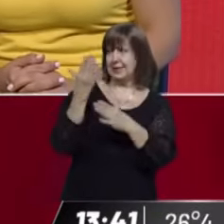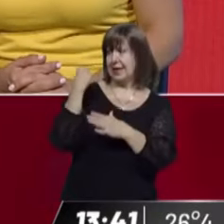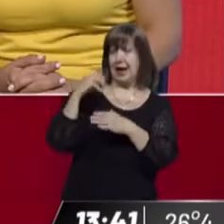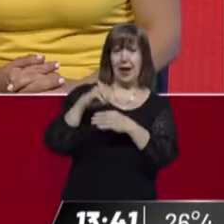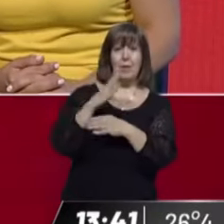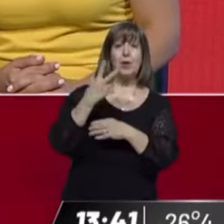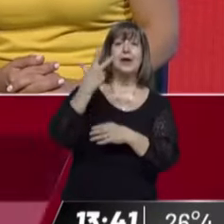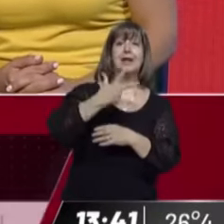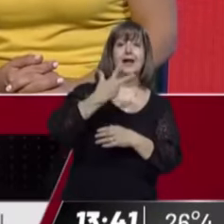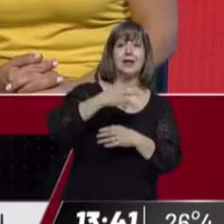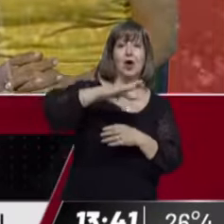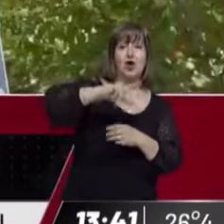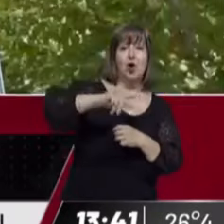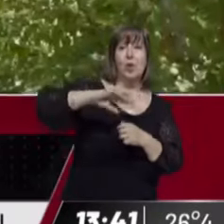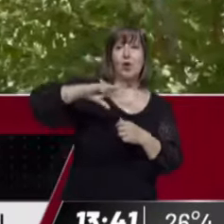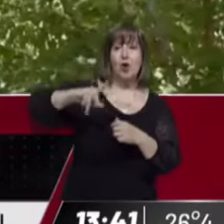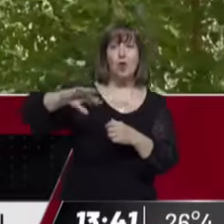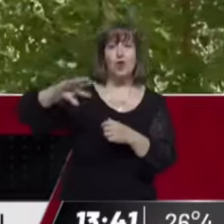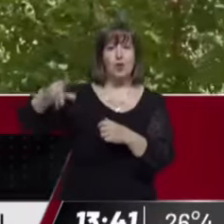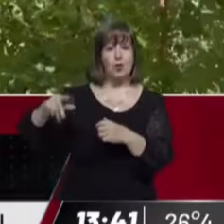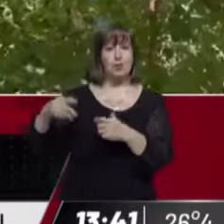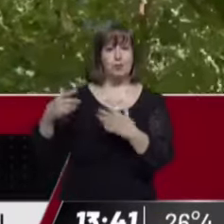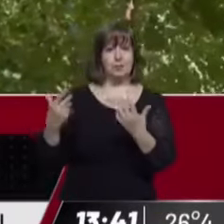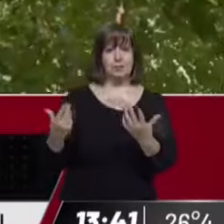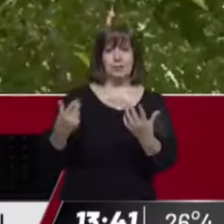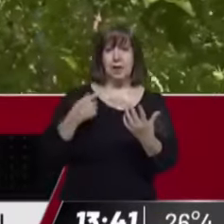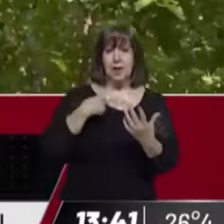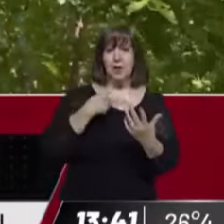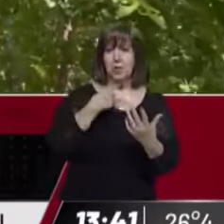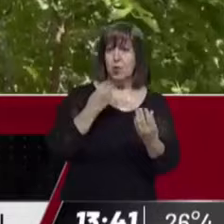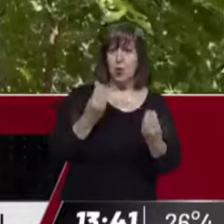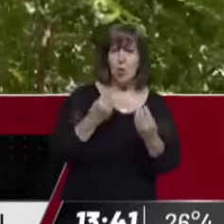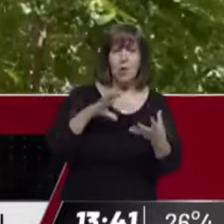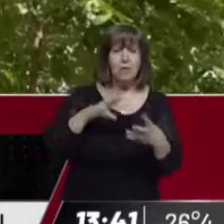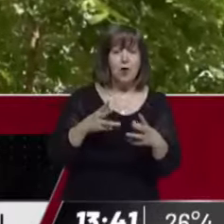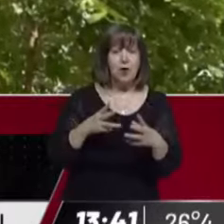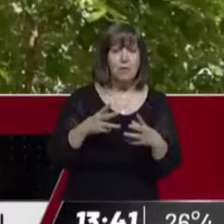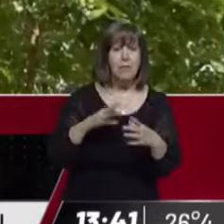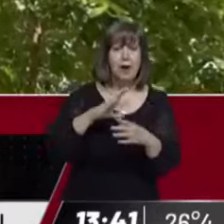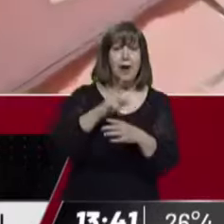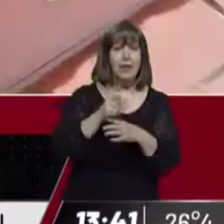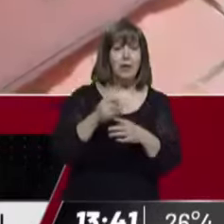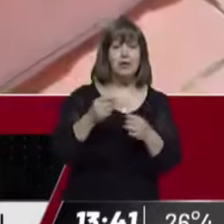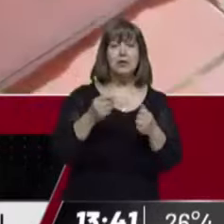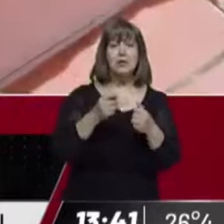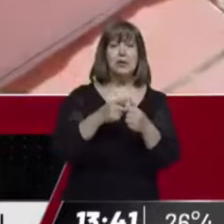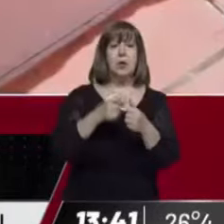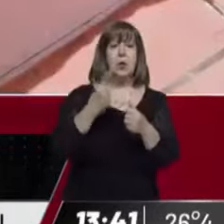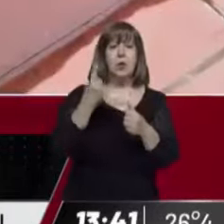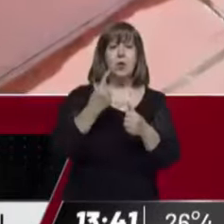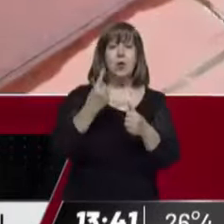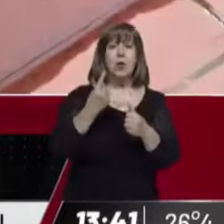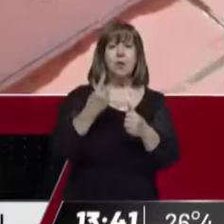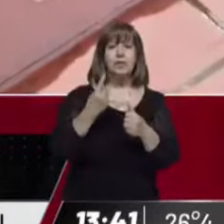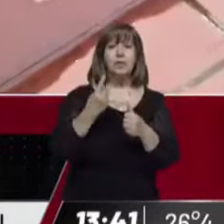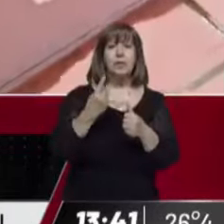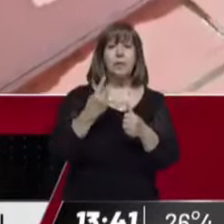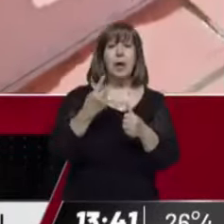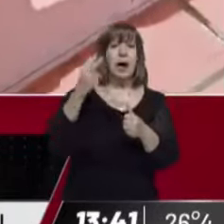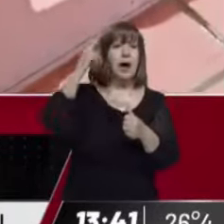dieron 3 robos y la forma de operar, la verdad, que deja mucho que desear por parte de los ladrones, porque, por ejemplo, uno de ellos se dio a